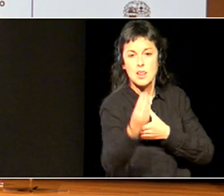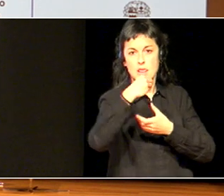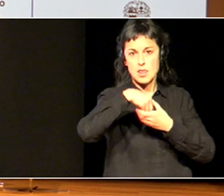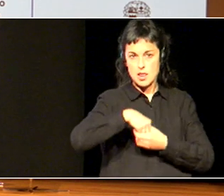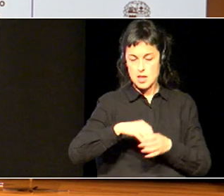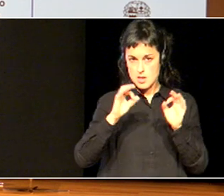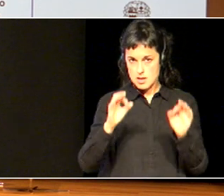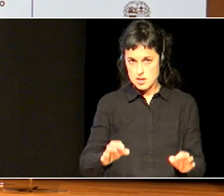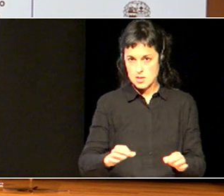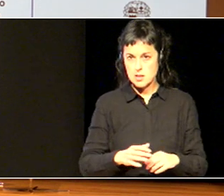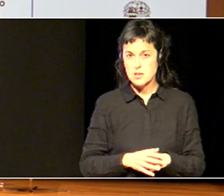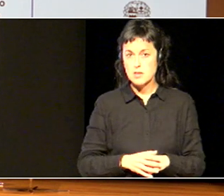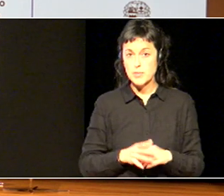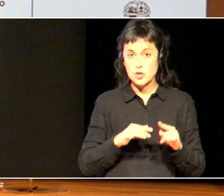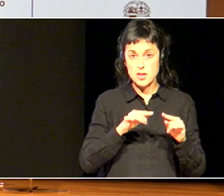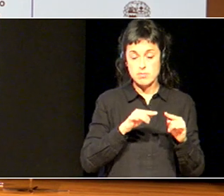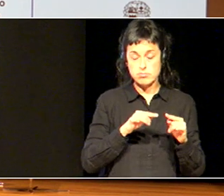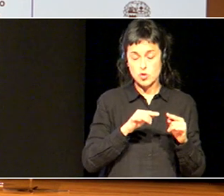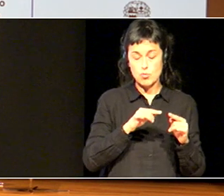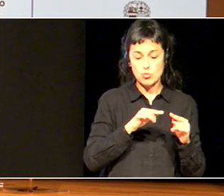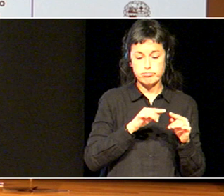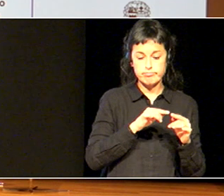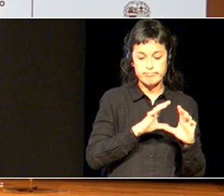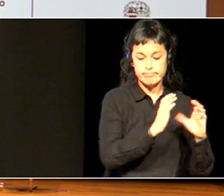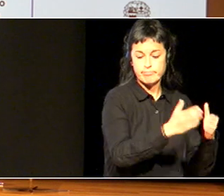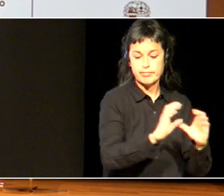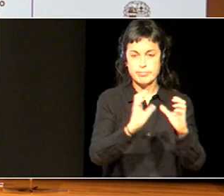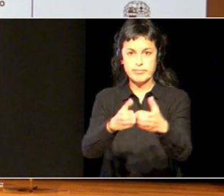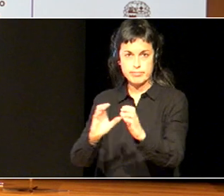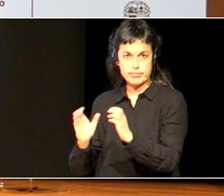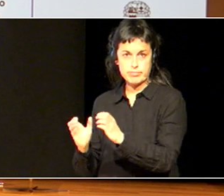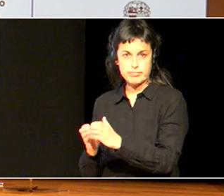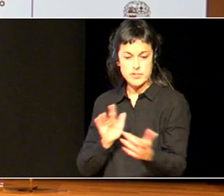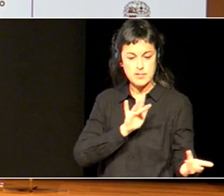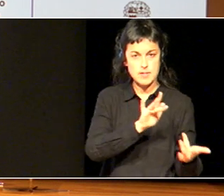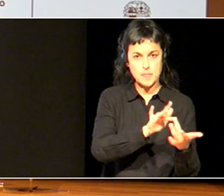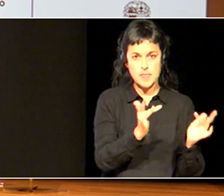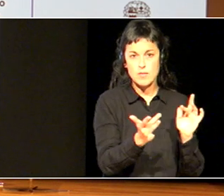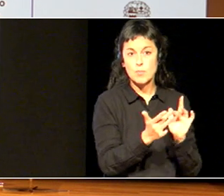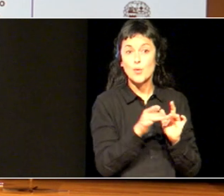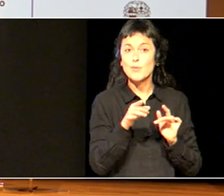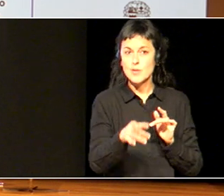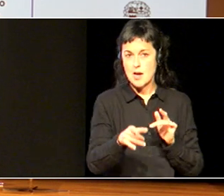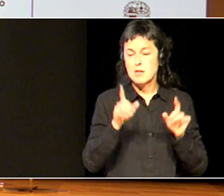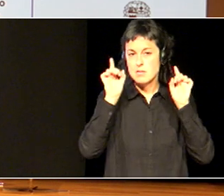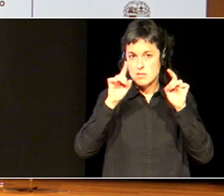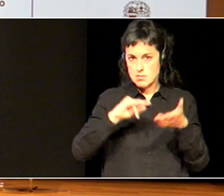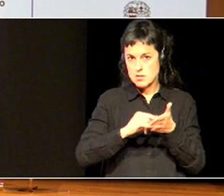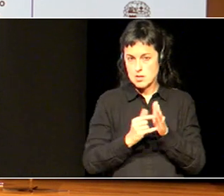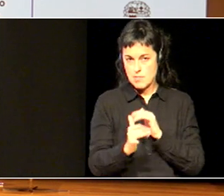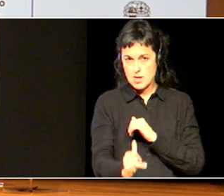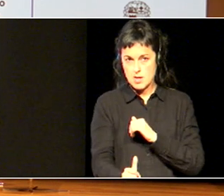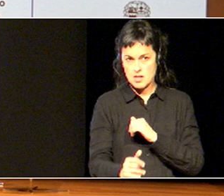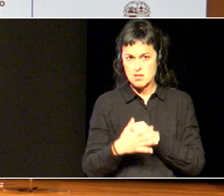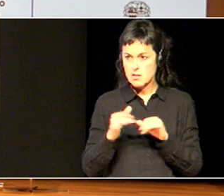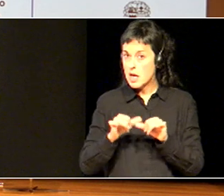trianguleu horretan erpin bat ere badago eskuntza sistema gaurregun arte ez da